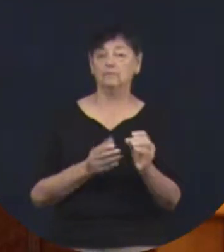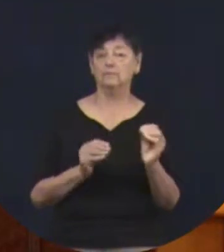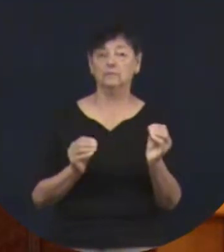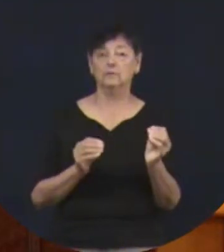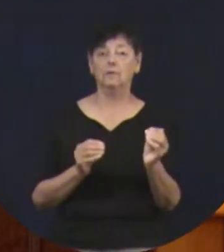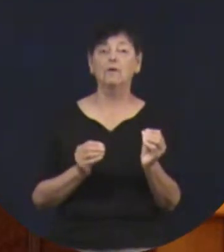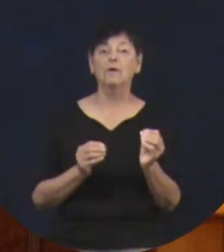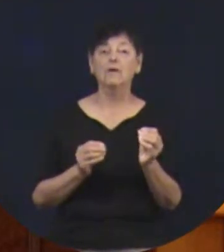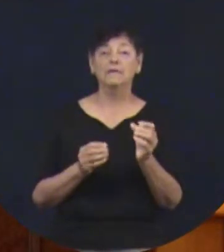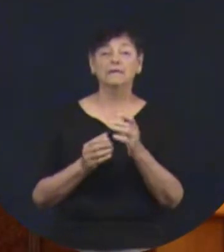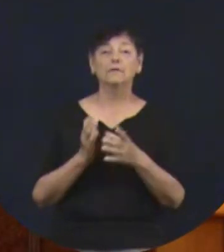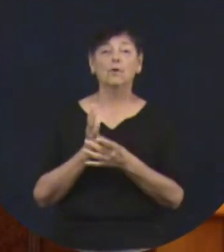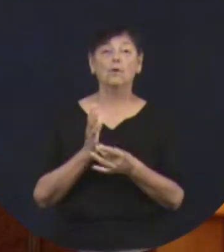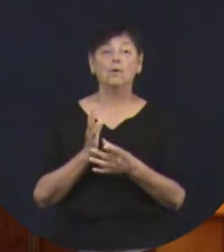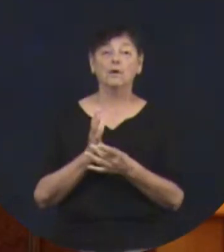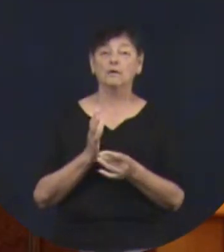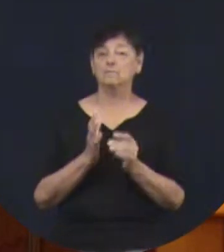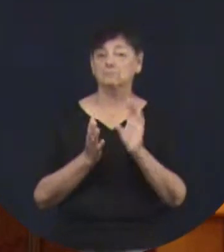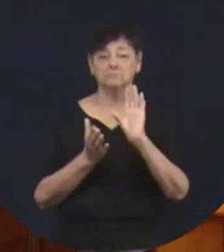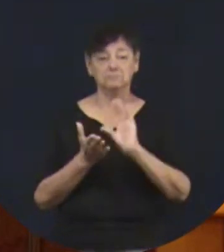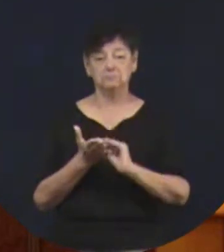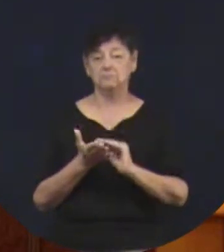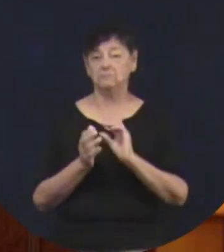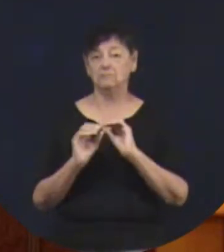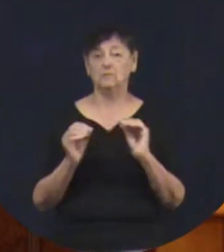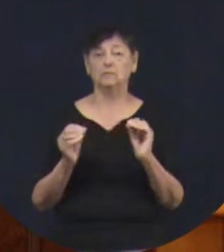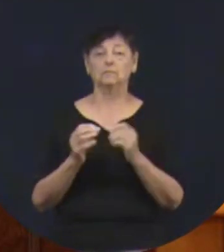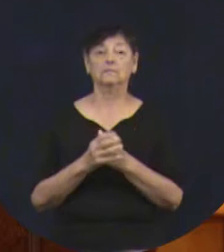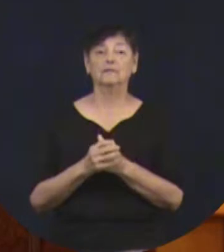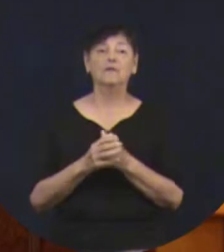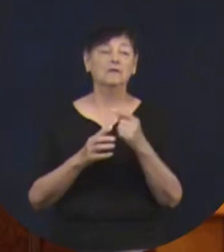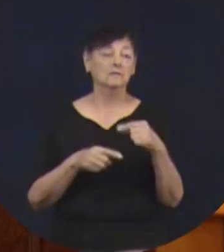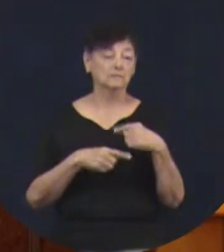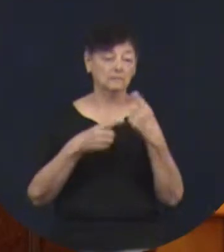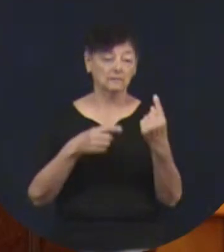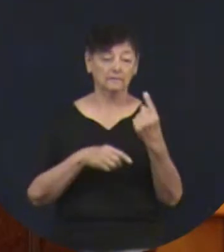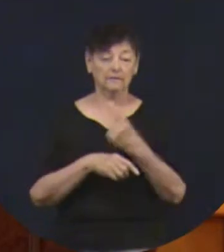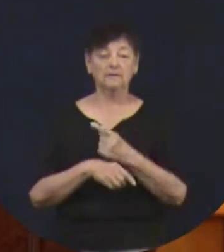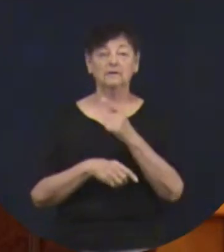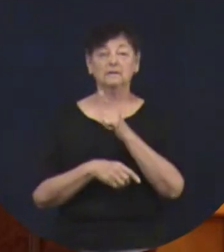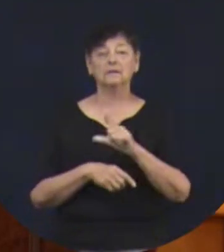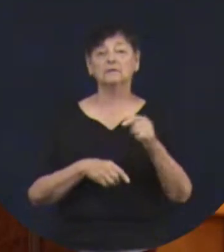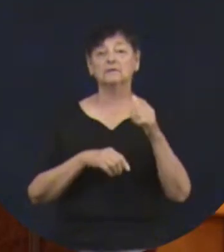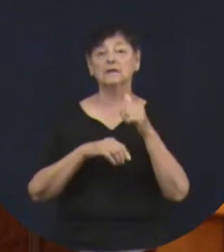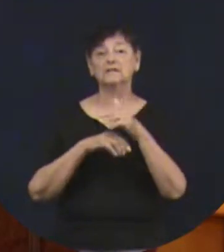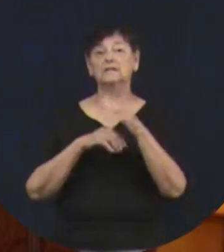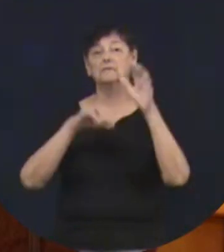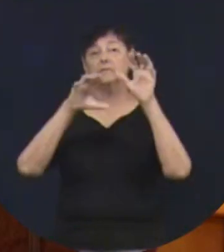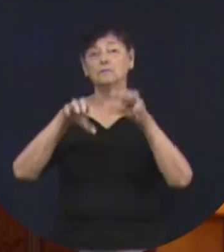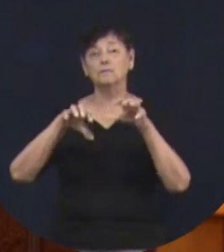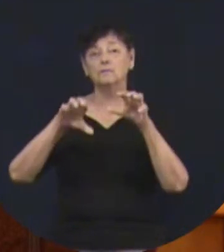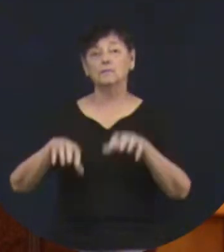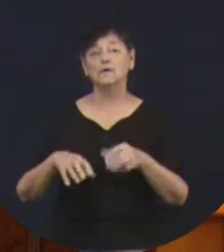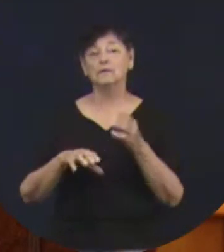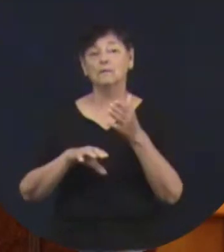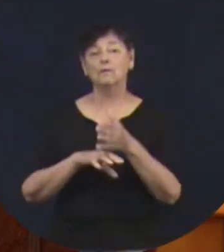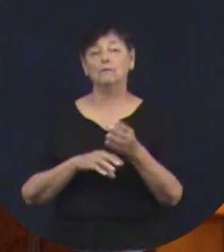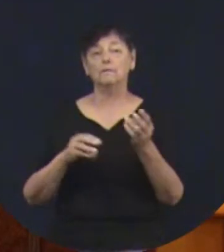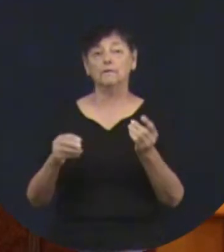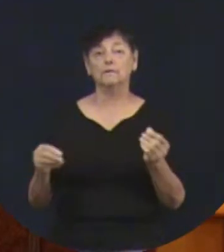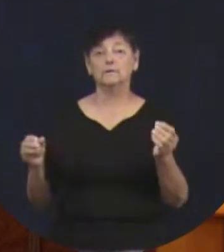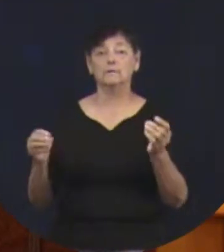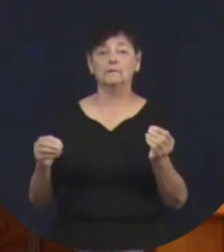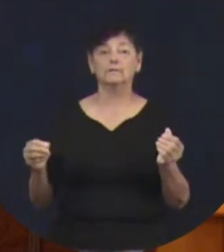la vasija de aceite no se agotará, hasta el día que el Señor envíe la lluvia sobre la